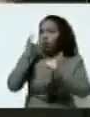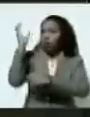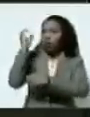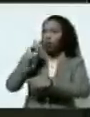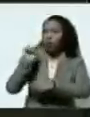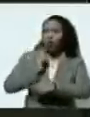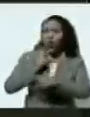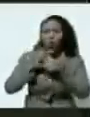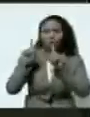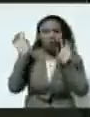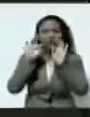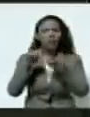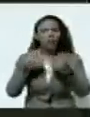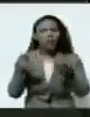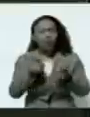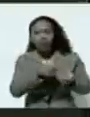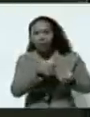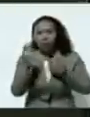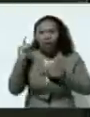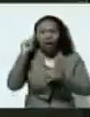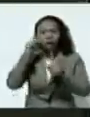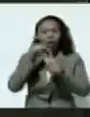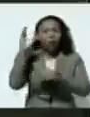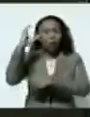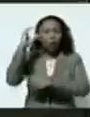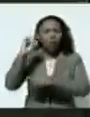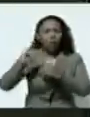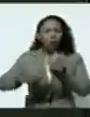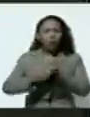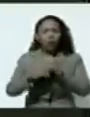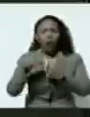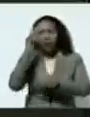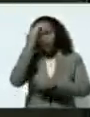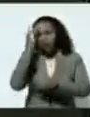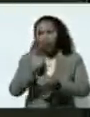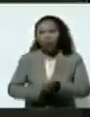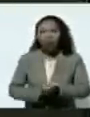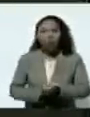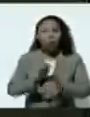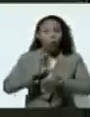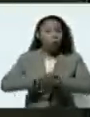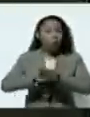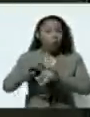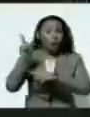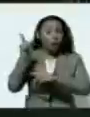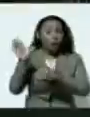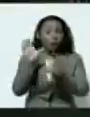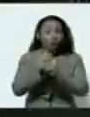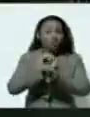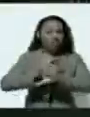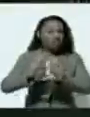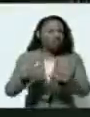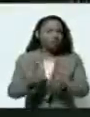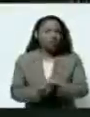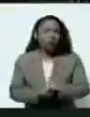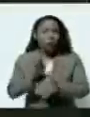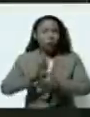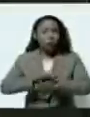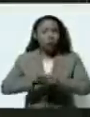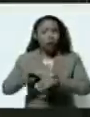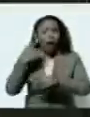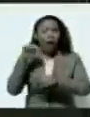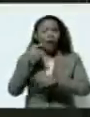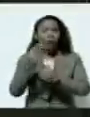otra forma de transporte hacia Colombia de Juan Guaidó en febrero? Porque hay confianza. Y porque hubo una